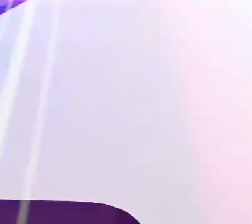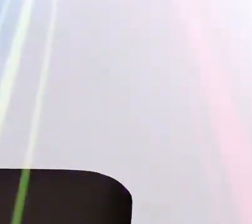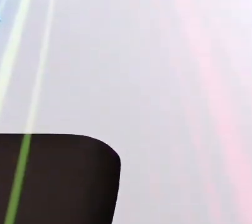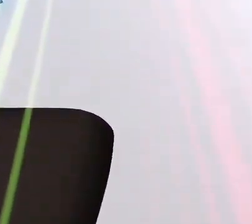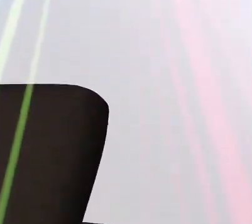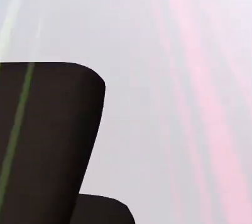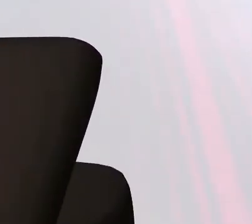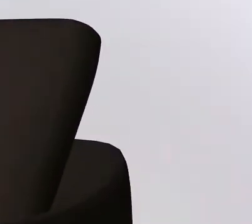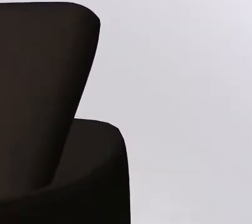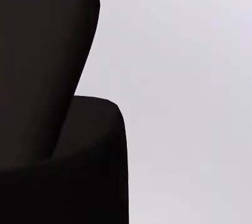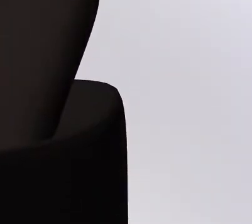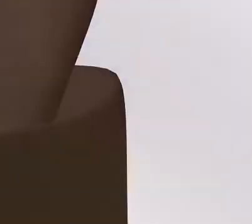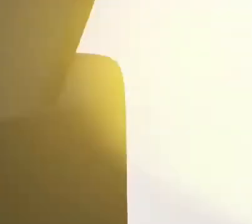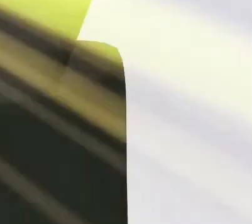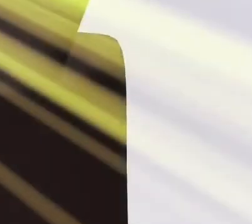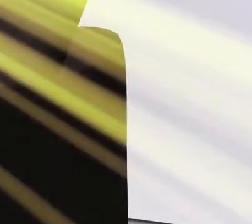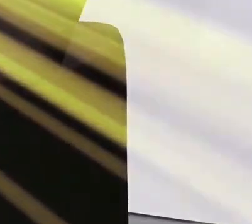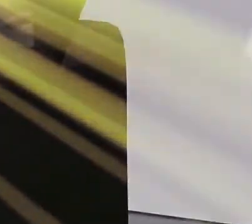de los cultivos limpios